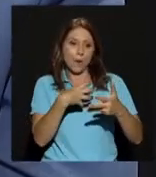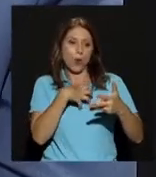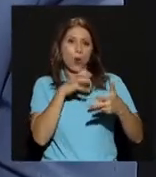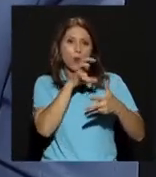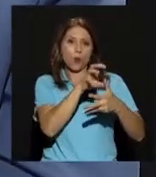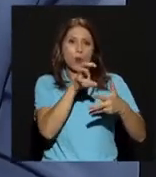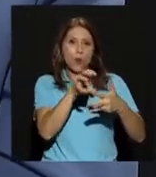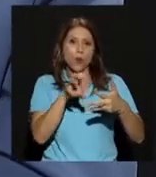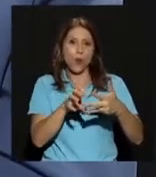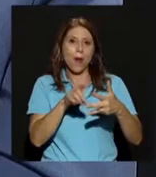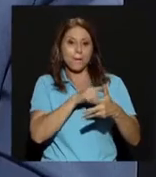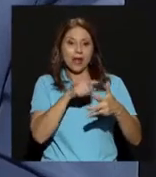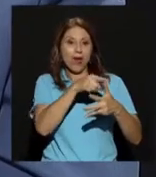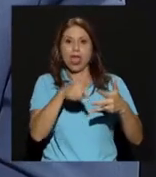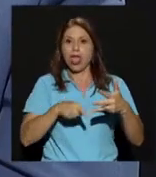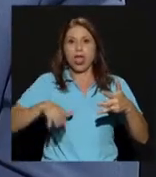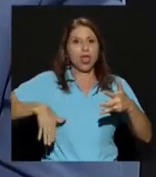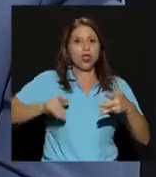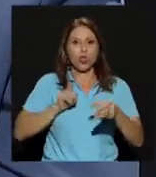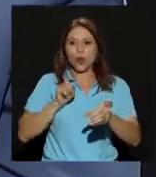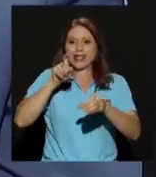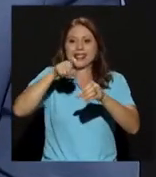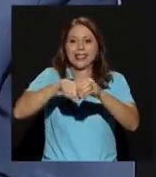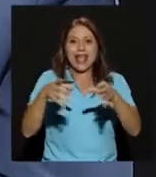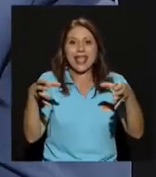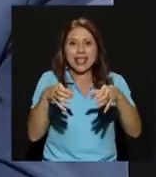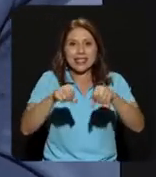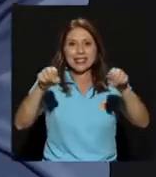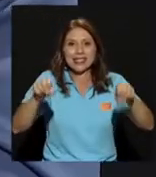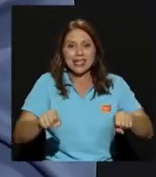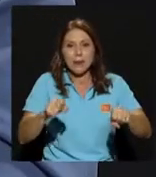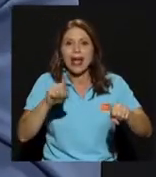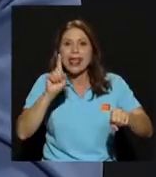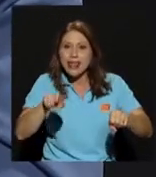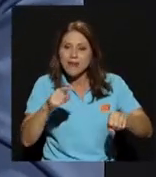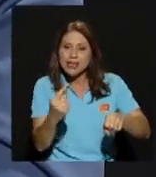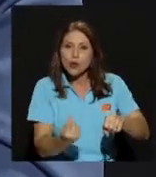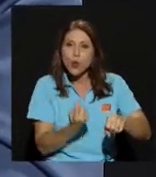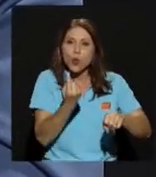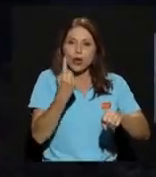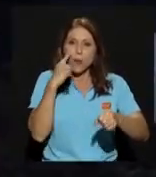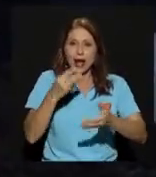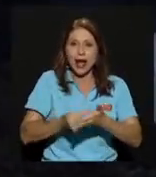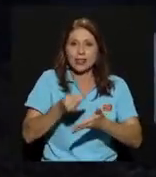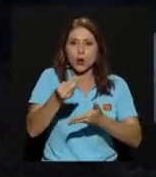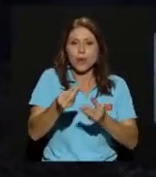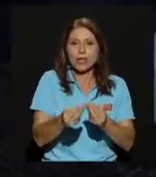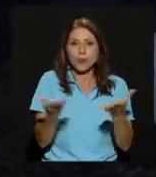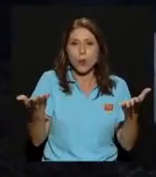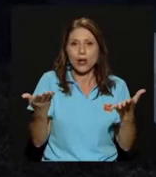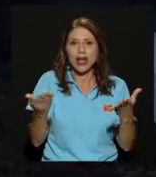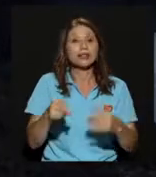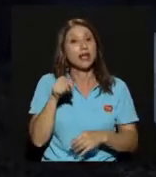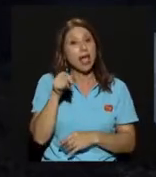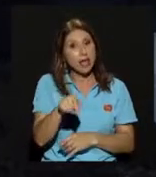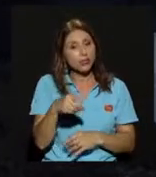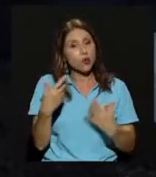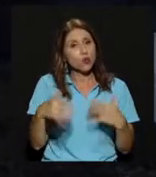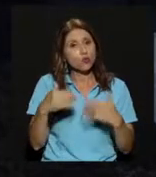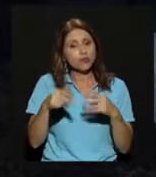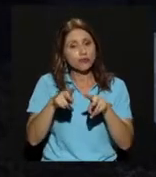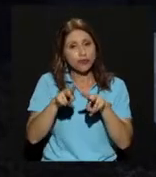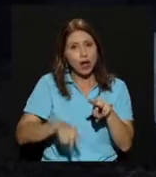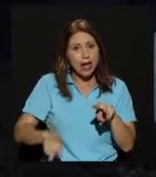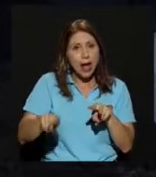único este para este las compras públicas esto es una gran ventaja está